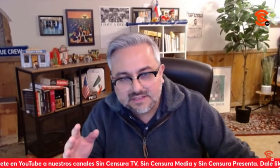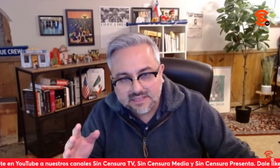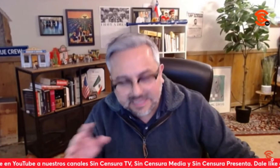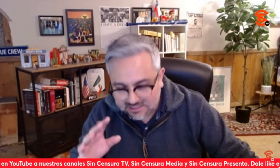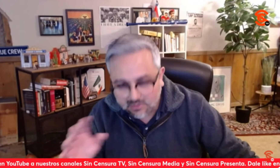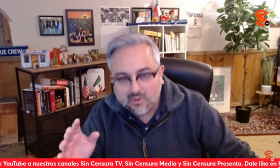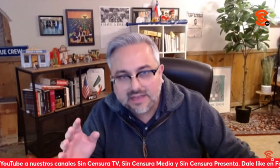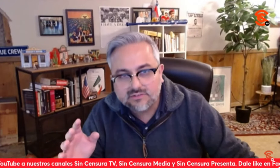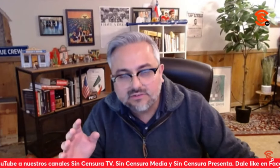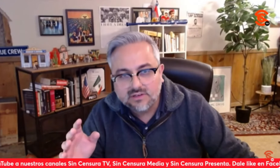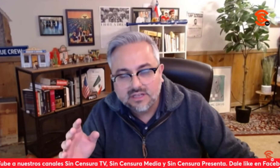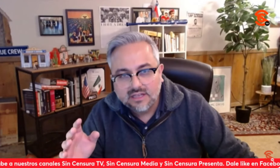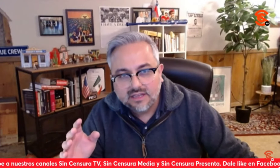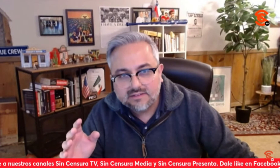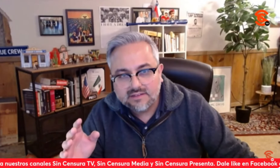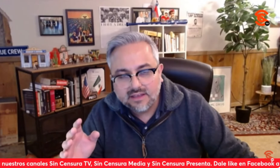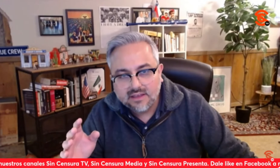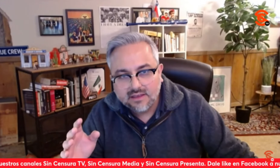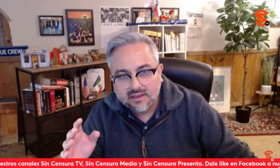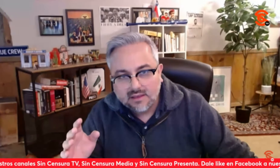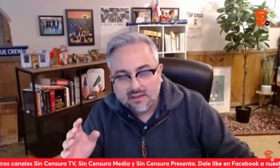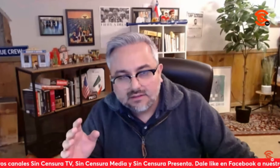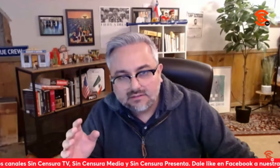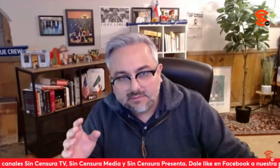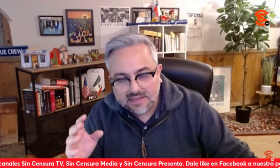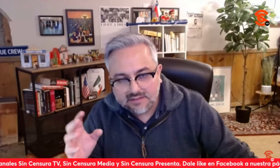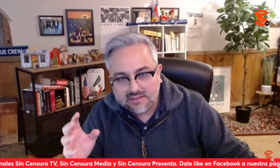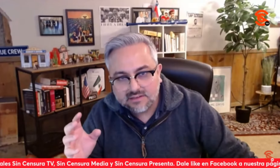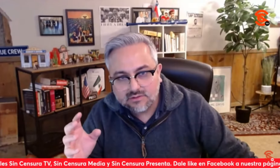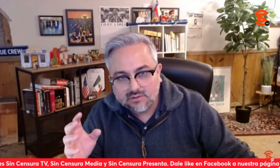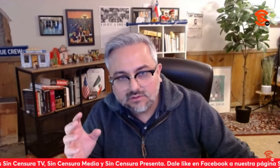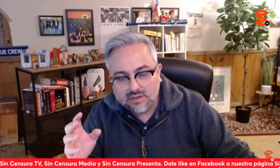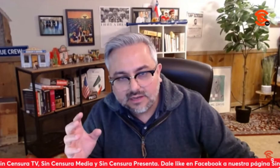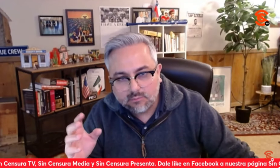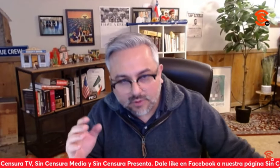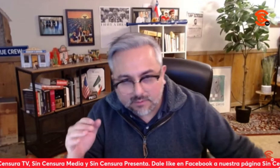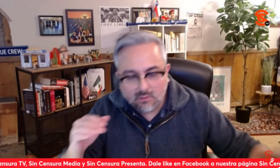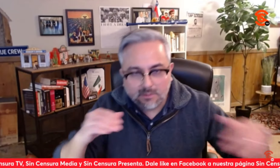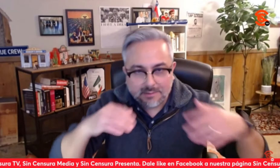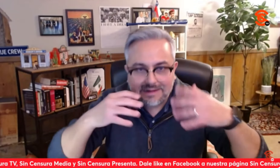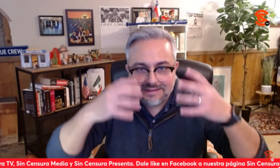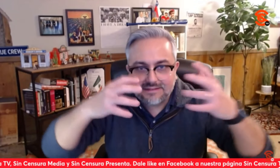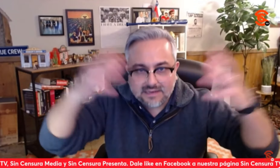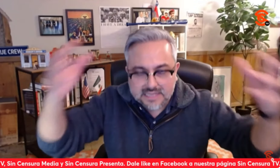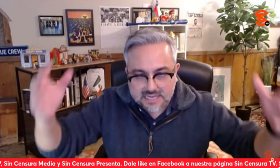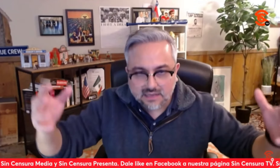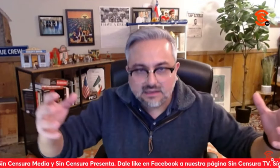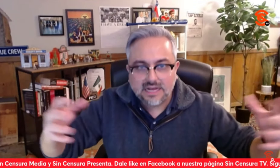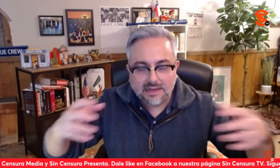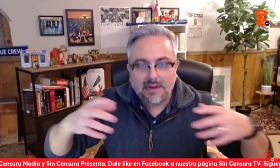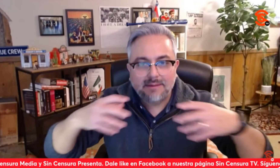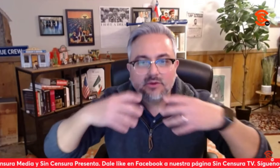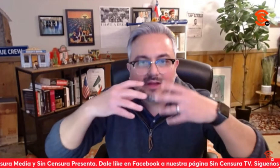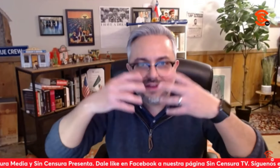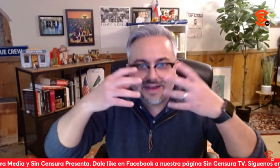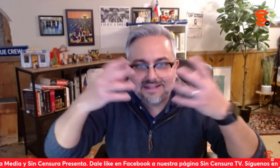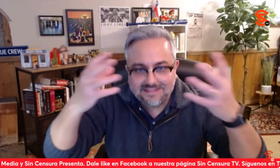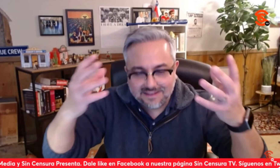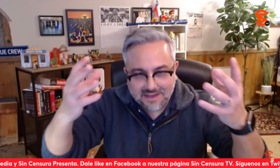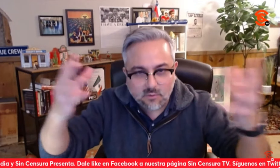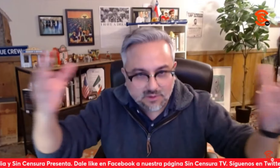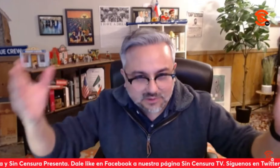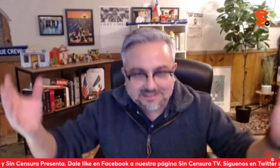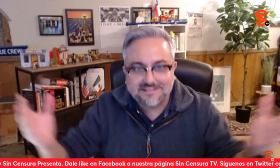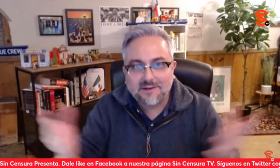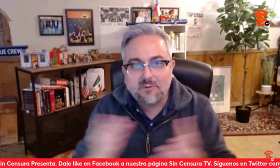esto, Vicente, en todo caso, es que si bien es cierto, el pueblo prevalecería, y la mayoría de la